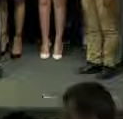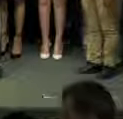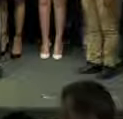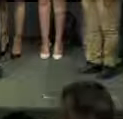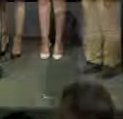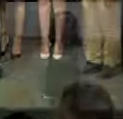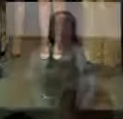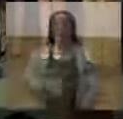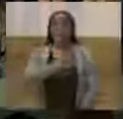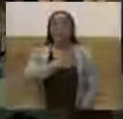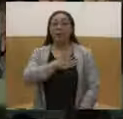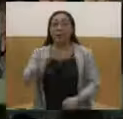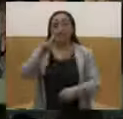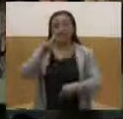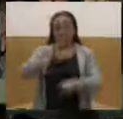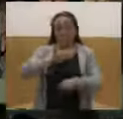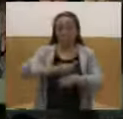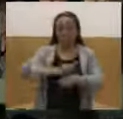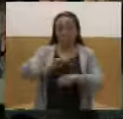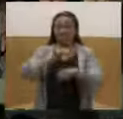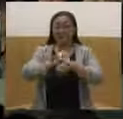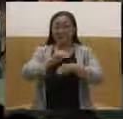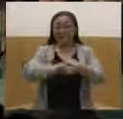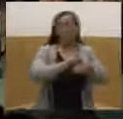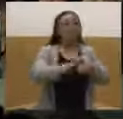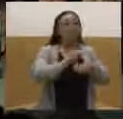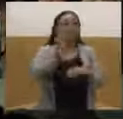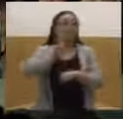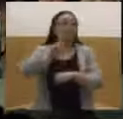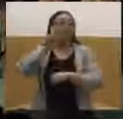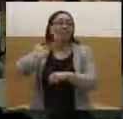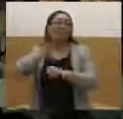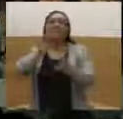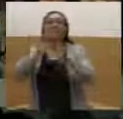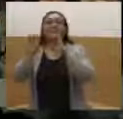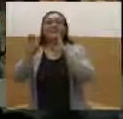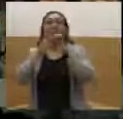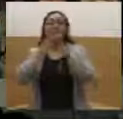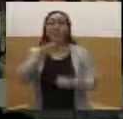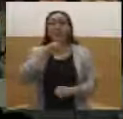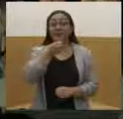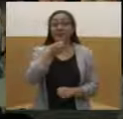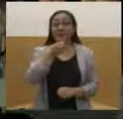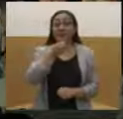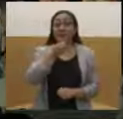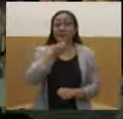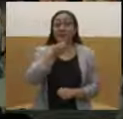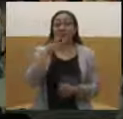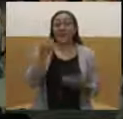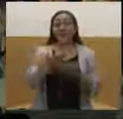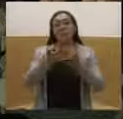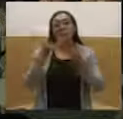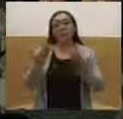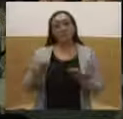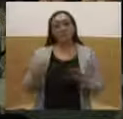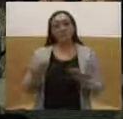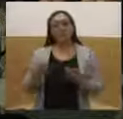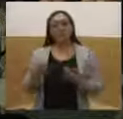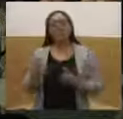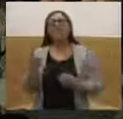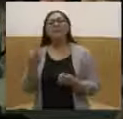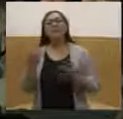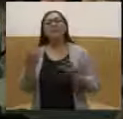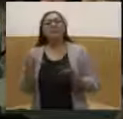Muy buenos días, amigas y amigos de los medios de comunicación. Hoy daremos un posicionamiento de nuestro